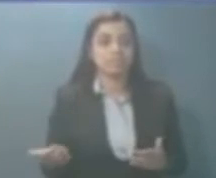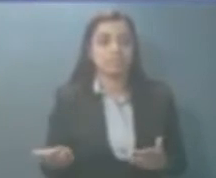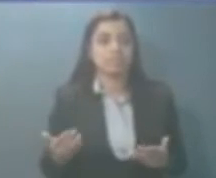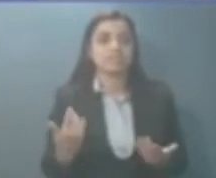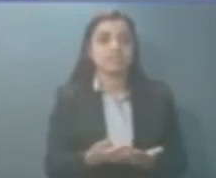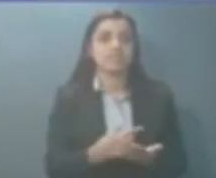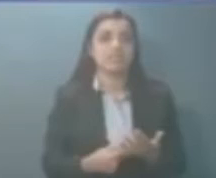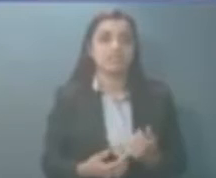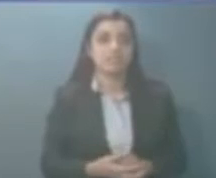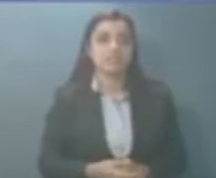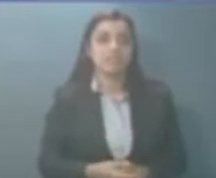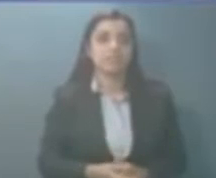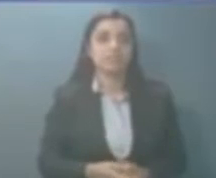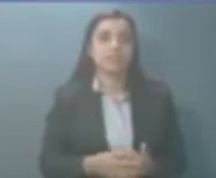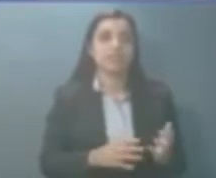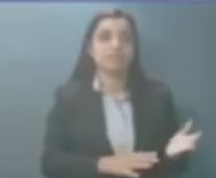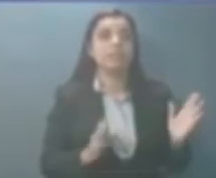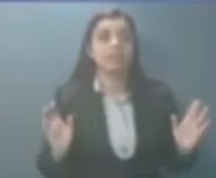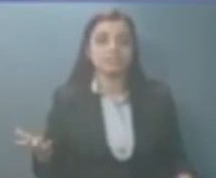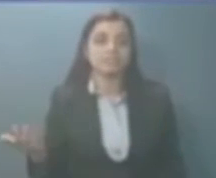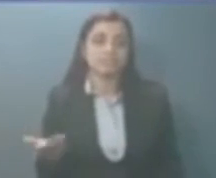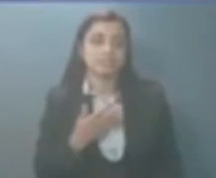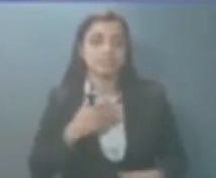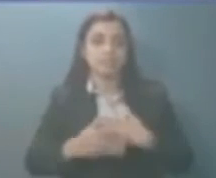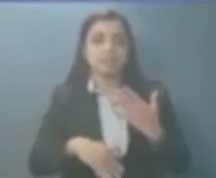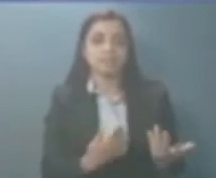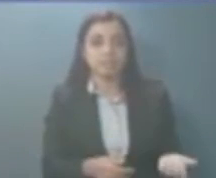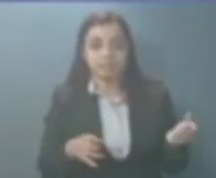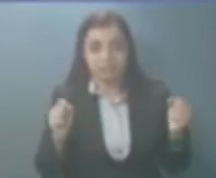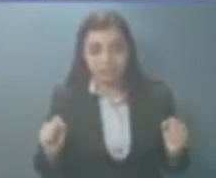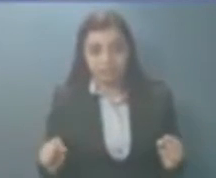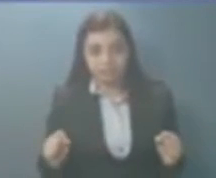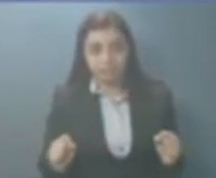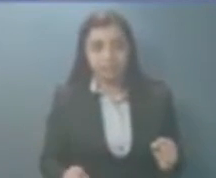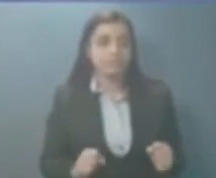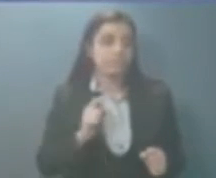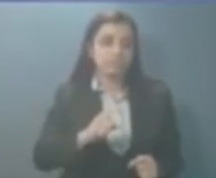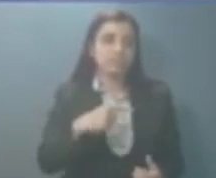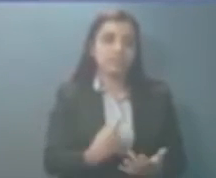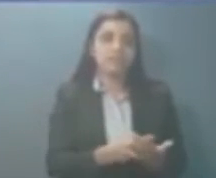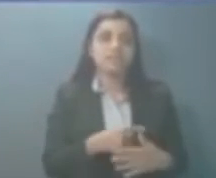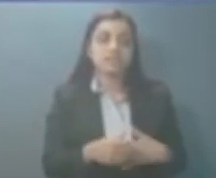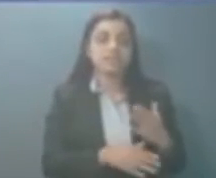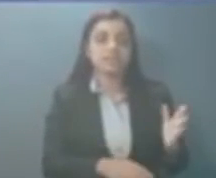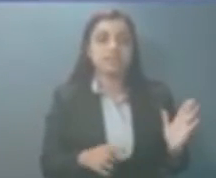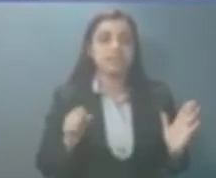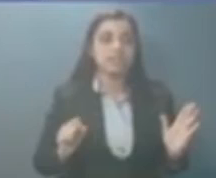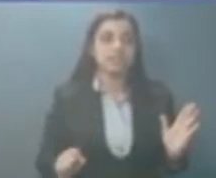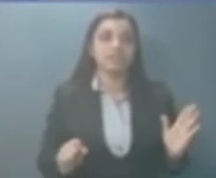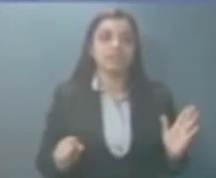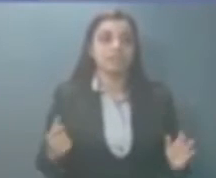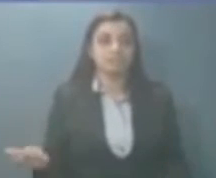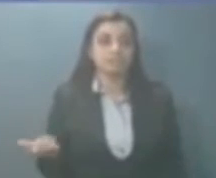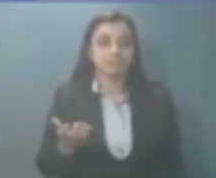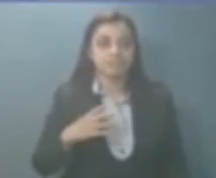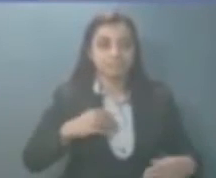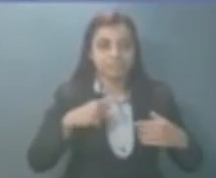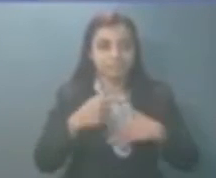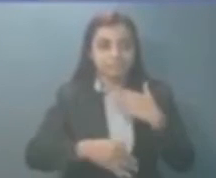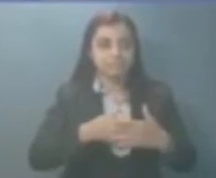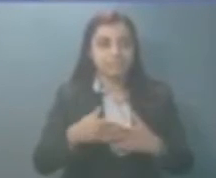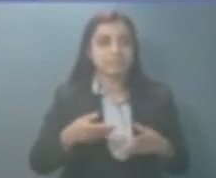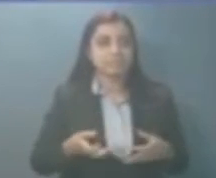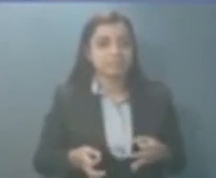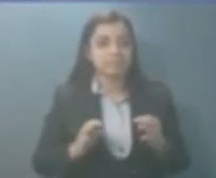quería que a todos los docentes se les hiciera prueba de conocimiento, o que querían que a los docentes se les hicieran pruebas del manejo